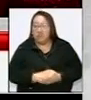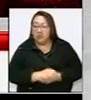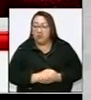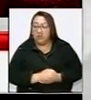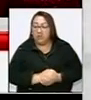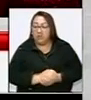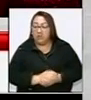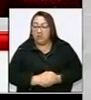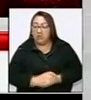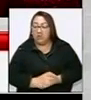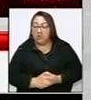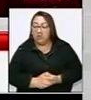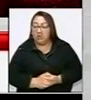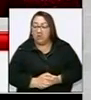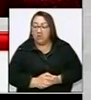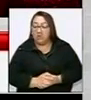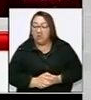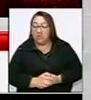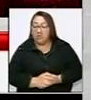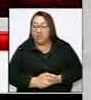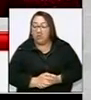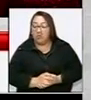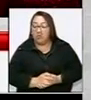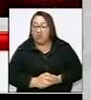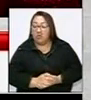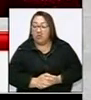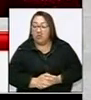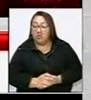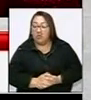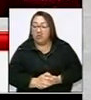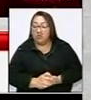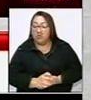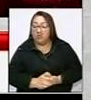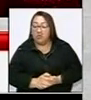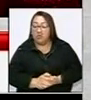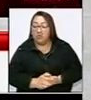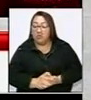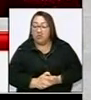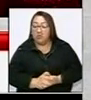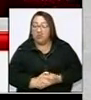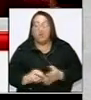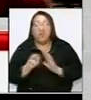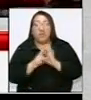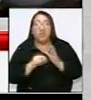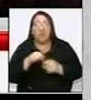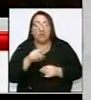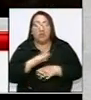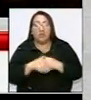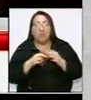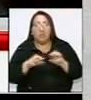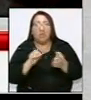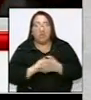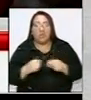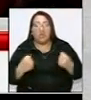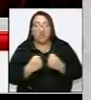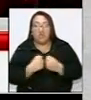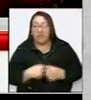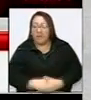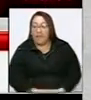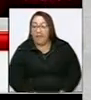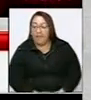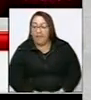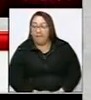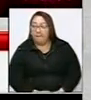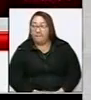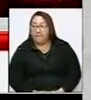este proceso y ha generado malestar en los representantes de las diferentes regiones del país y sobre todo en la población afectada. Continúa